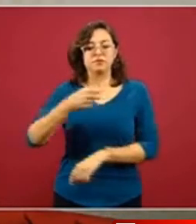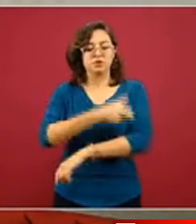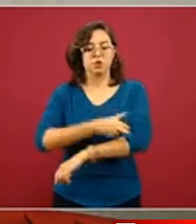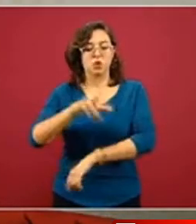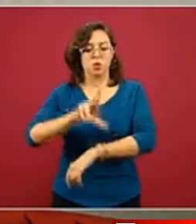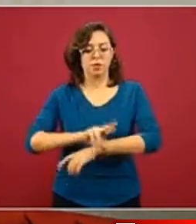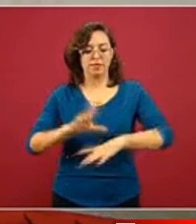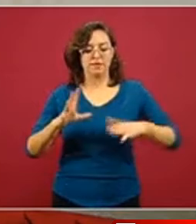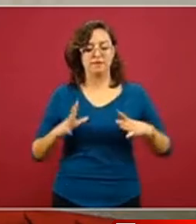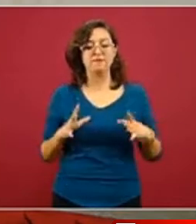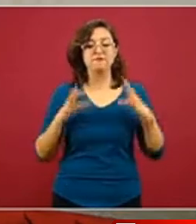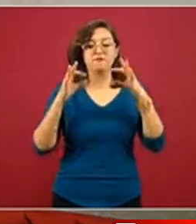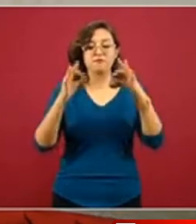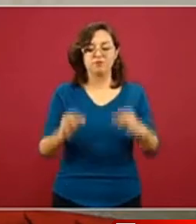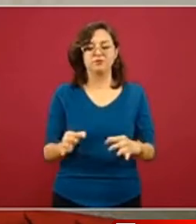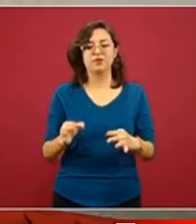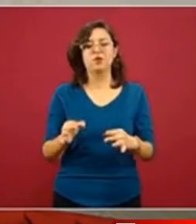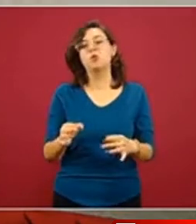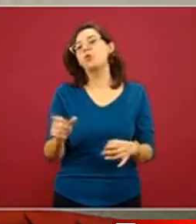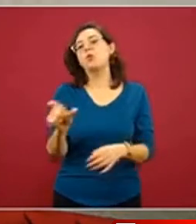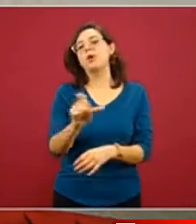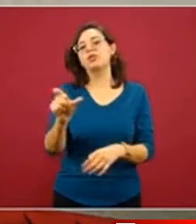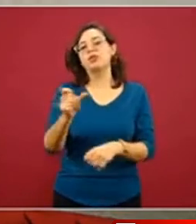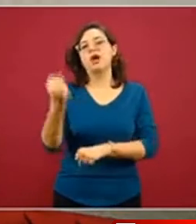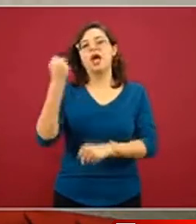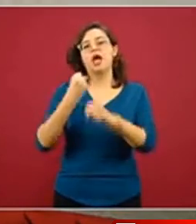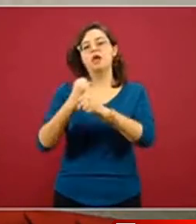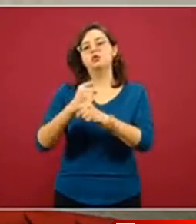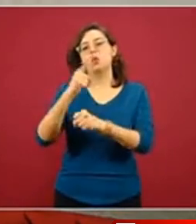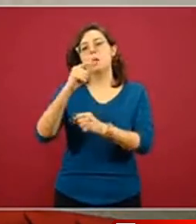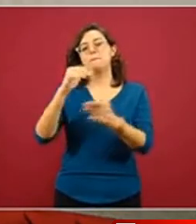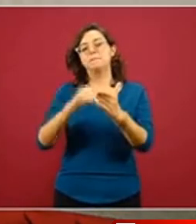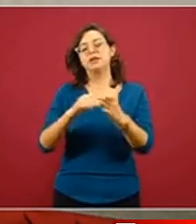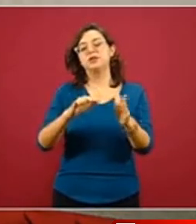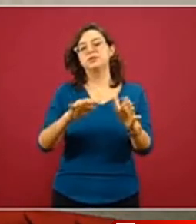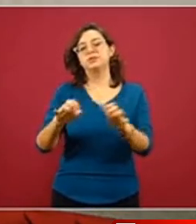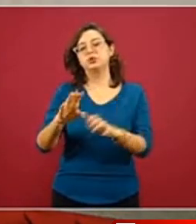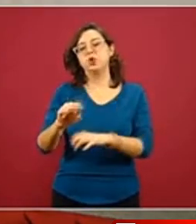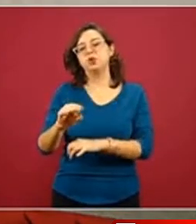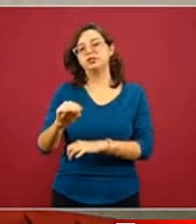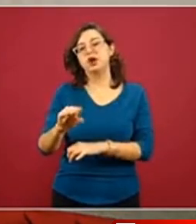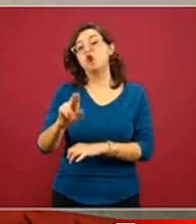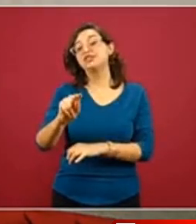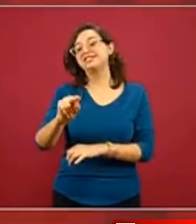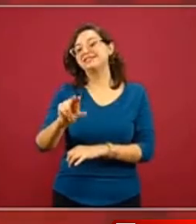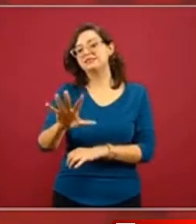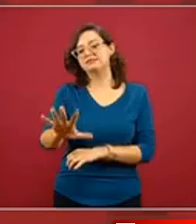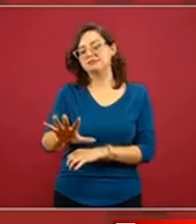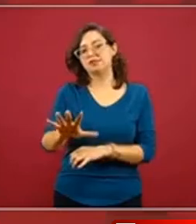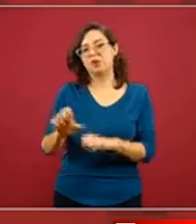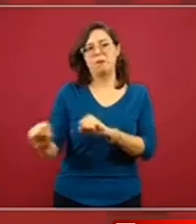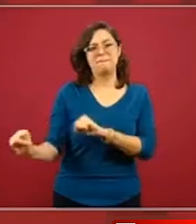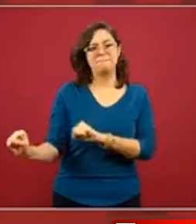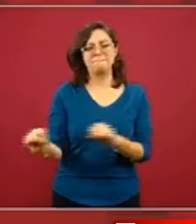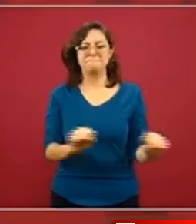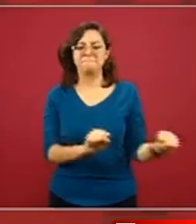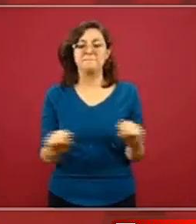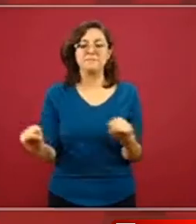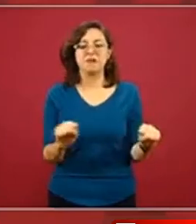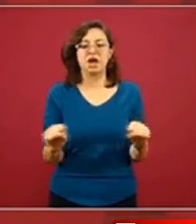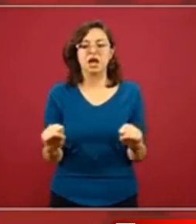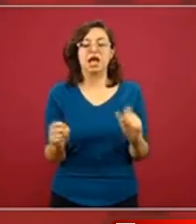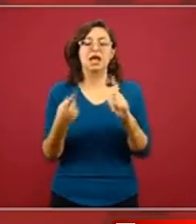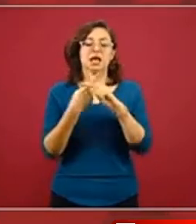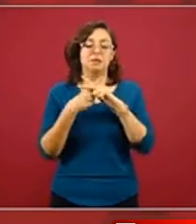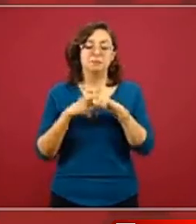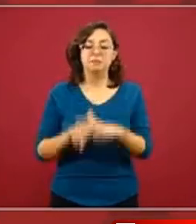estableció precisamente a partir de los sismos de 1985, que fueron un parteaguas de